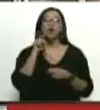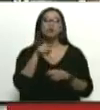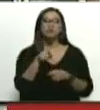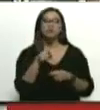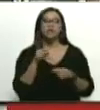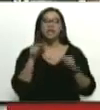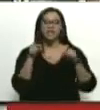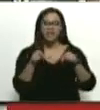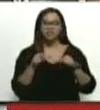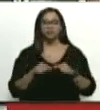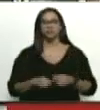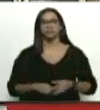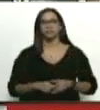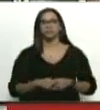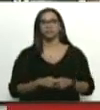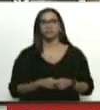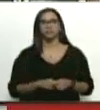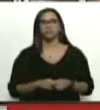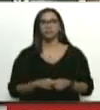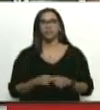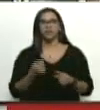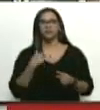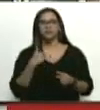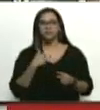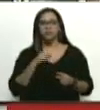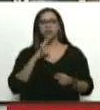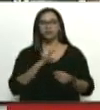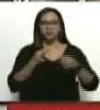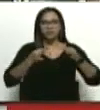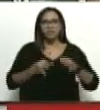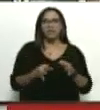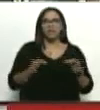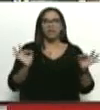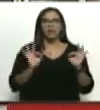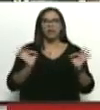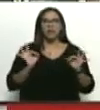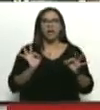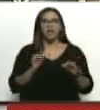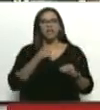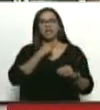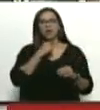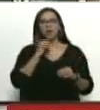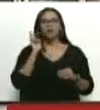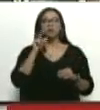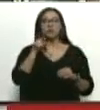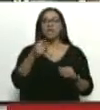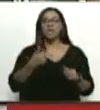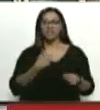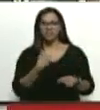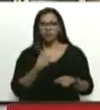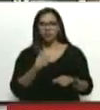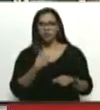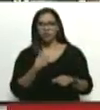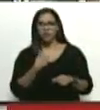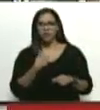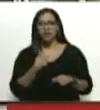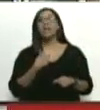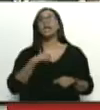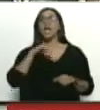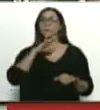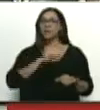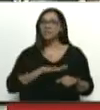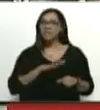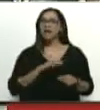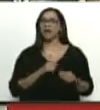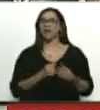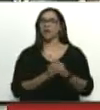él. Yo estoy cierto que nadie verá con gusto que usted y yo, que hemos estado y estamos